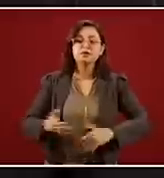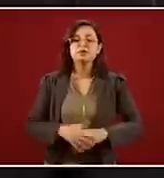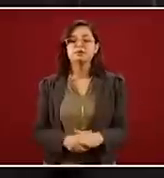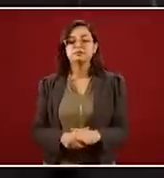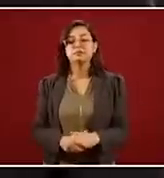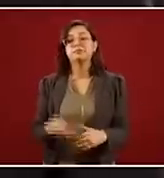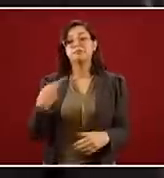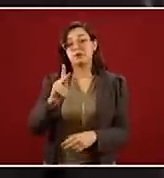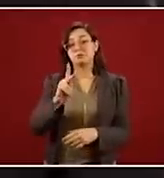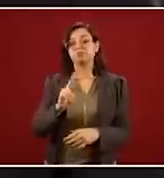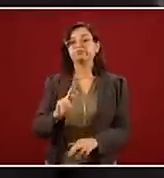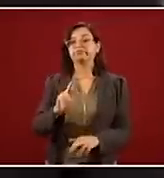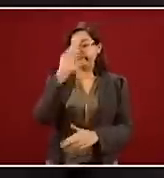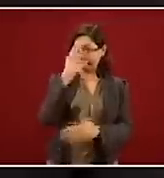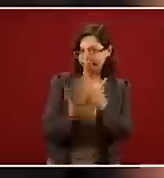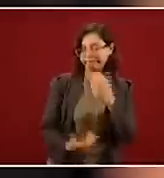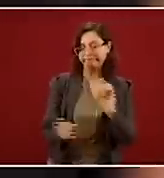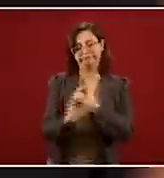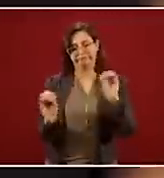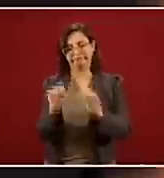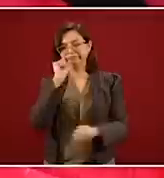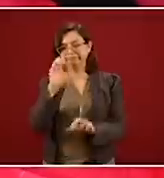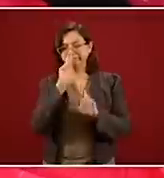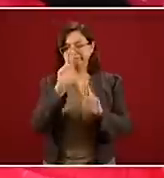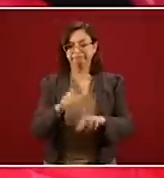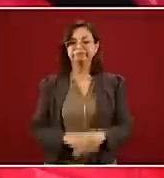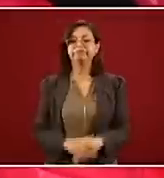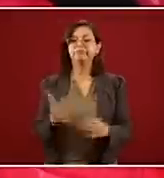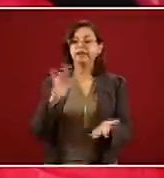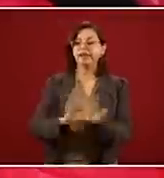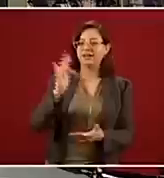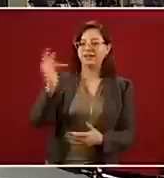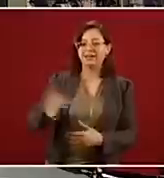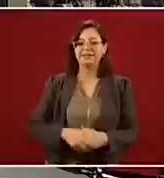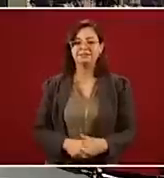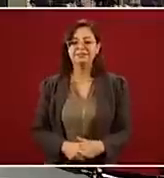sin faltar el respeto a nadie. Eso es, básicamente. Muy bien, muchas gracias.